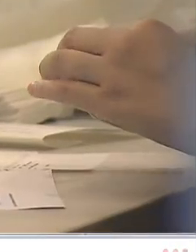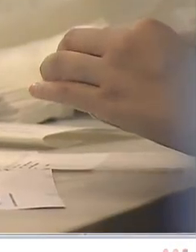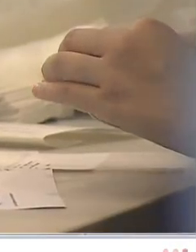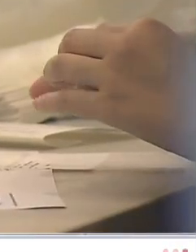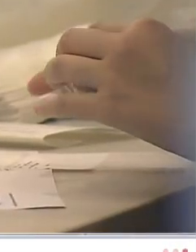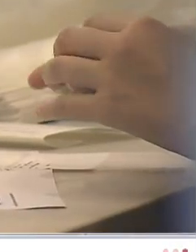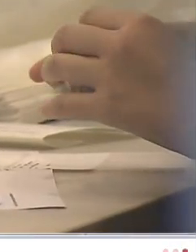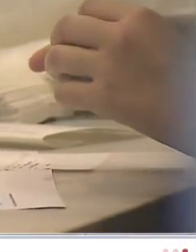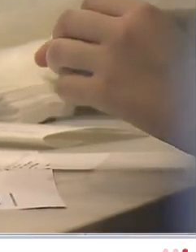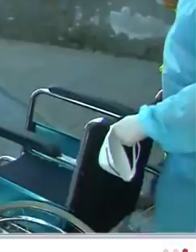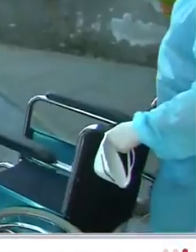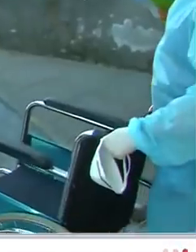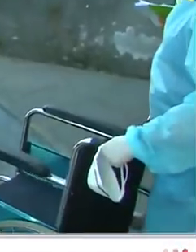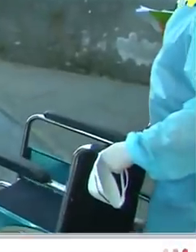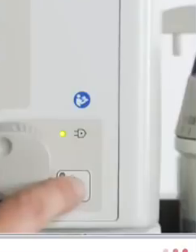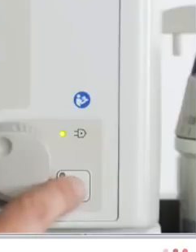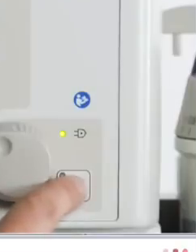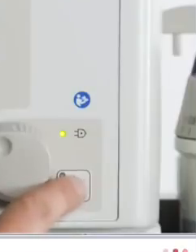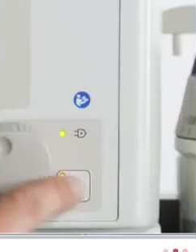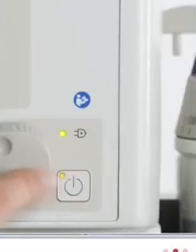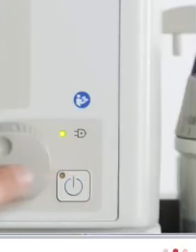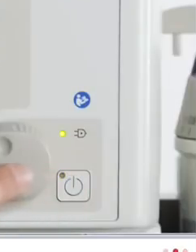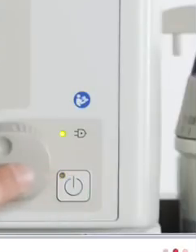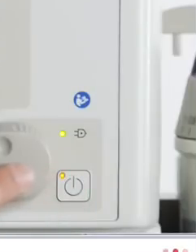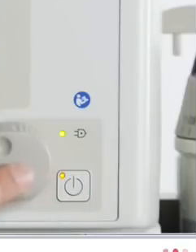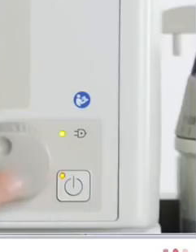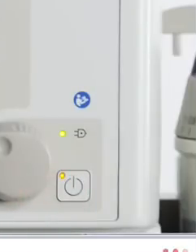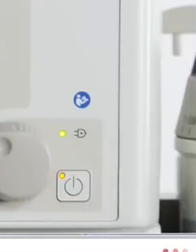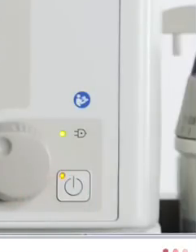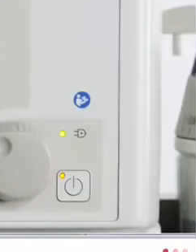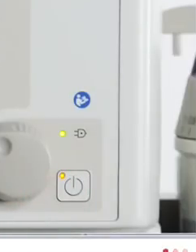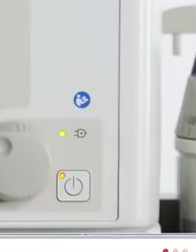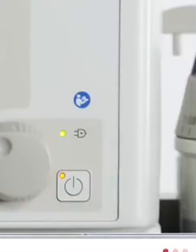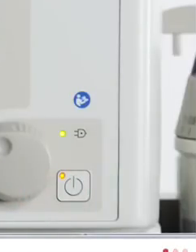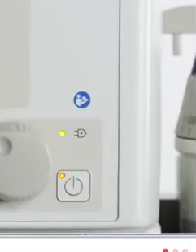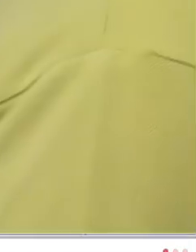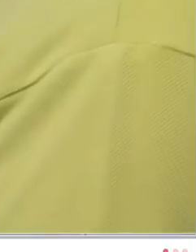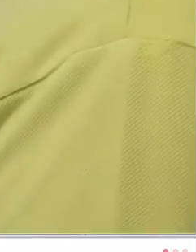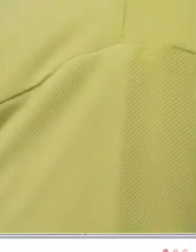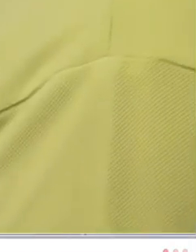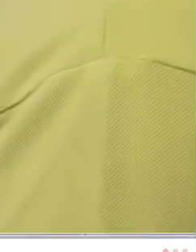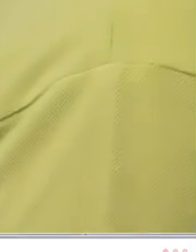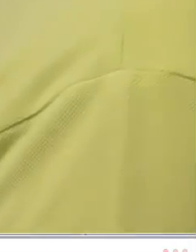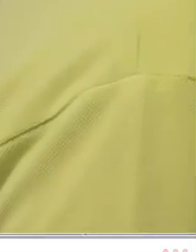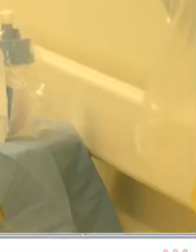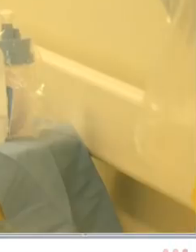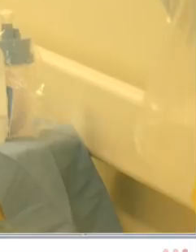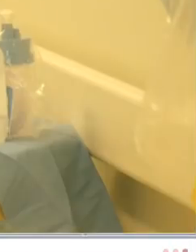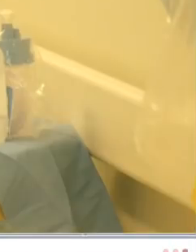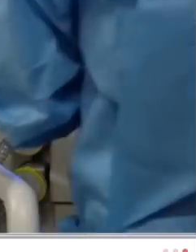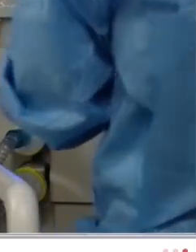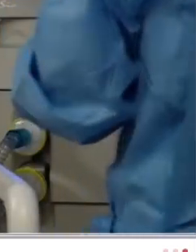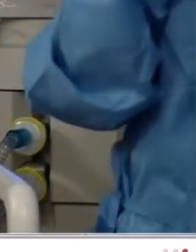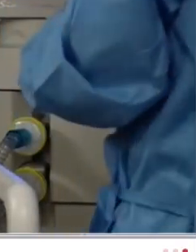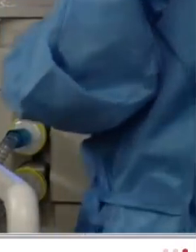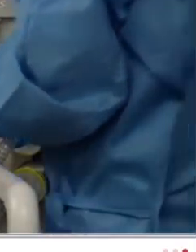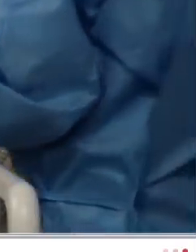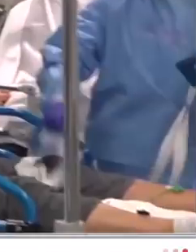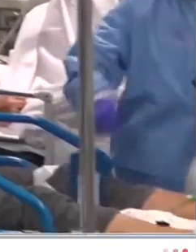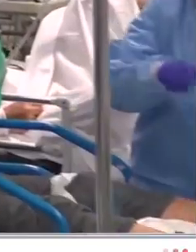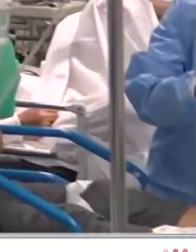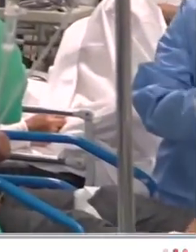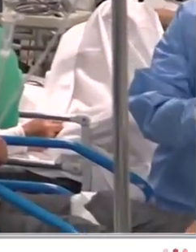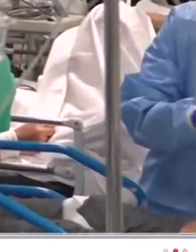quedémonos en ese número de la alta cantidad de personas que ha fallecido producto de la pandemia que está en forma esta jornada además